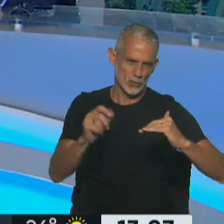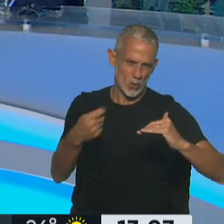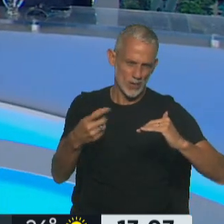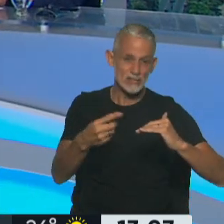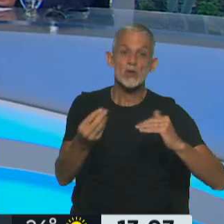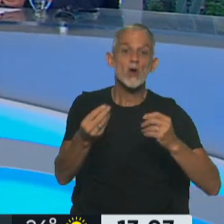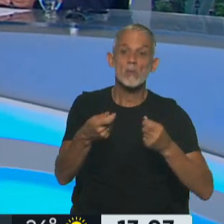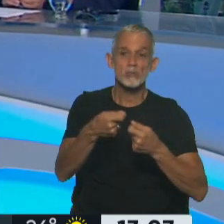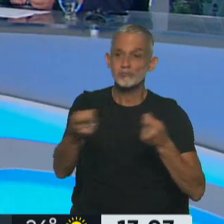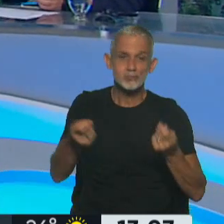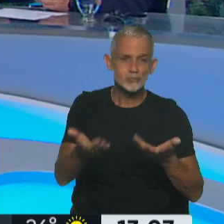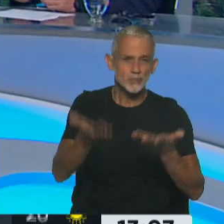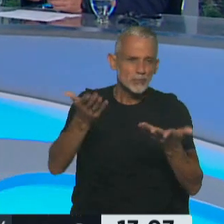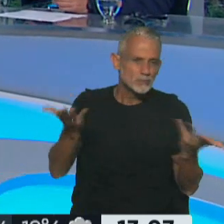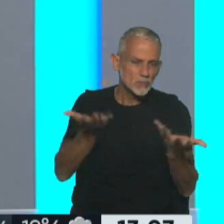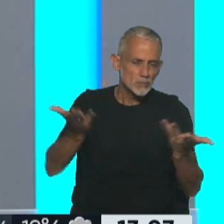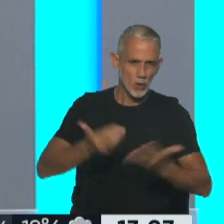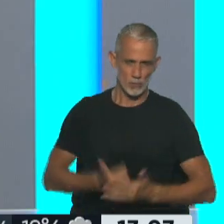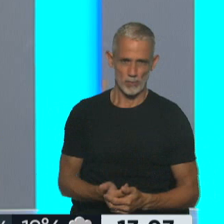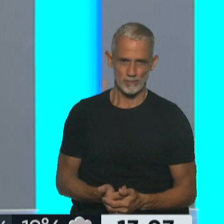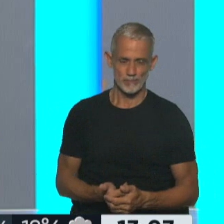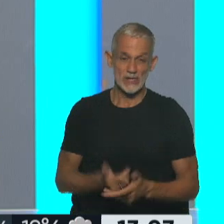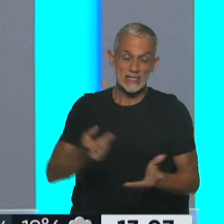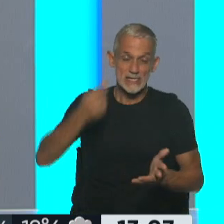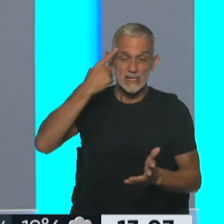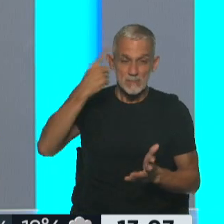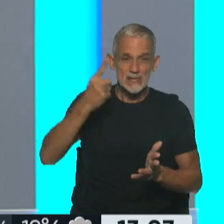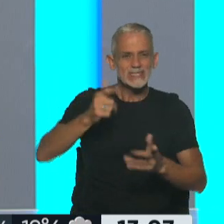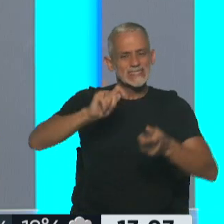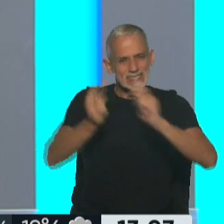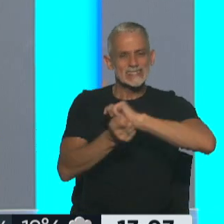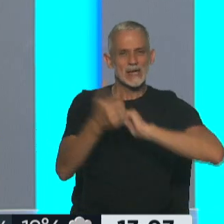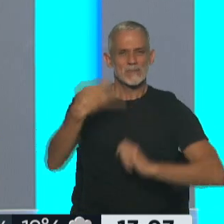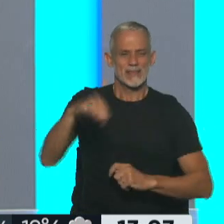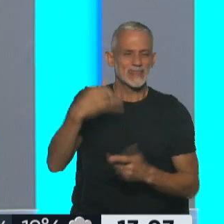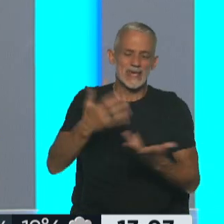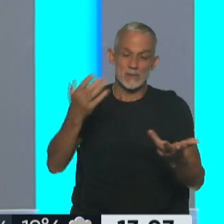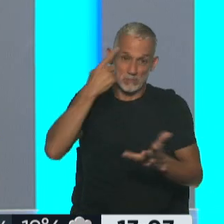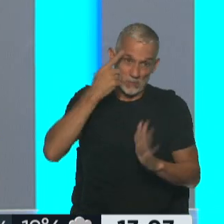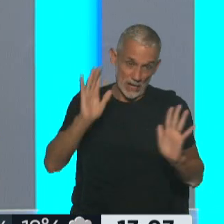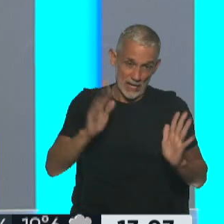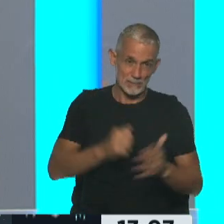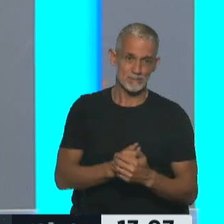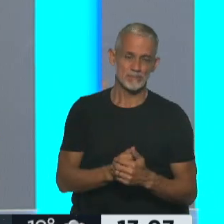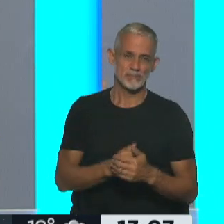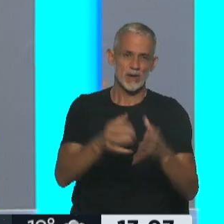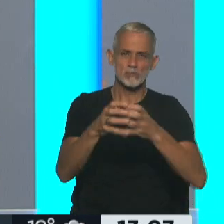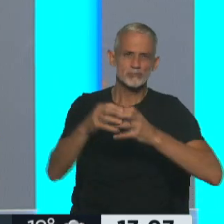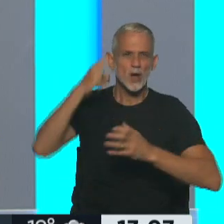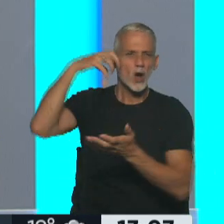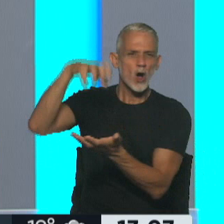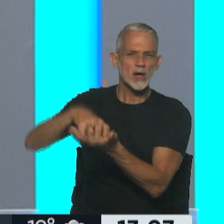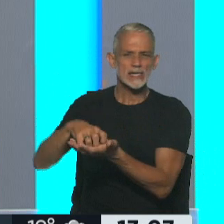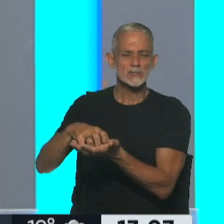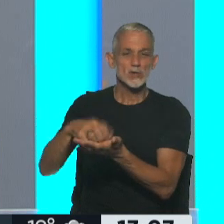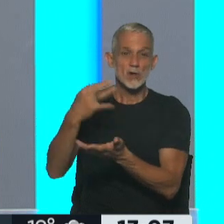uno de los beneficiarios. Entienden que hay que modificarla, si los diferentes sectores del Congreso dicen que hay